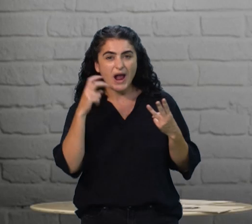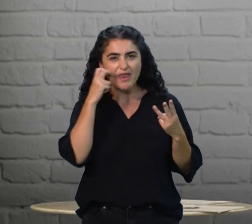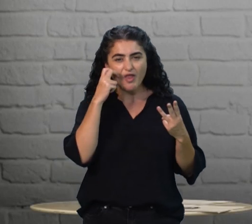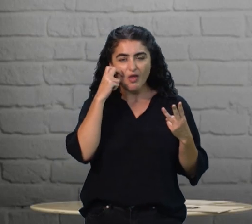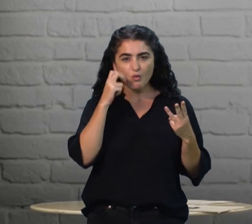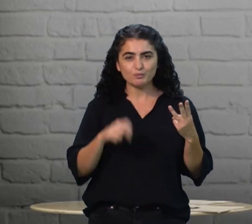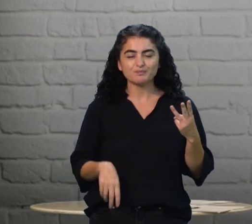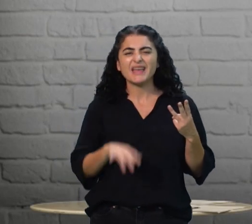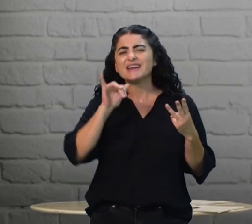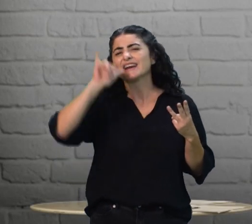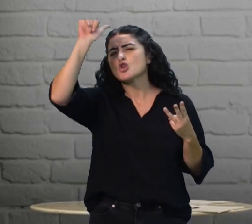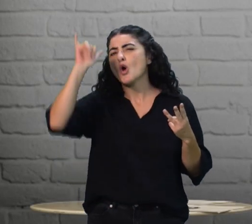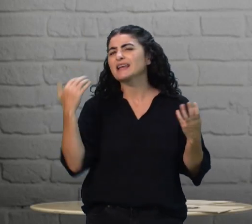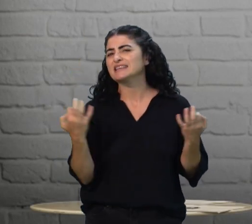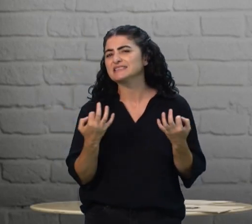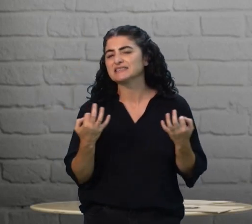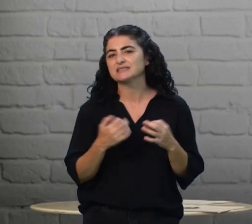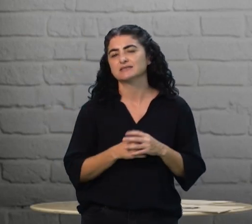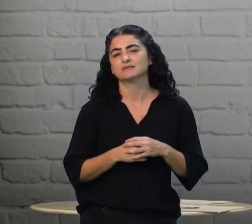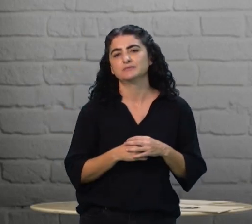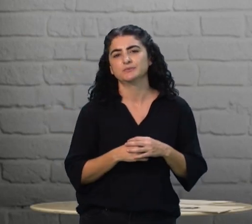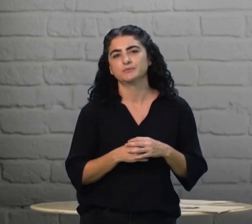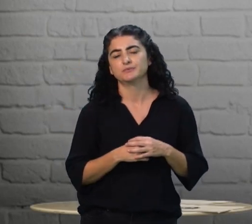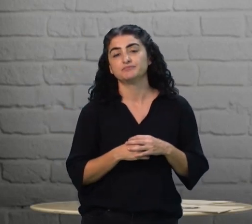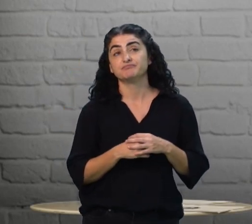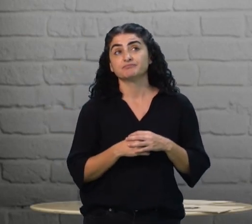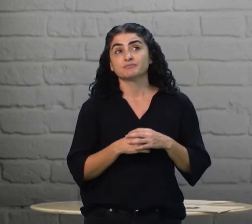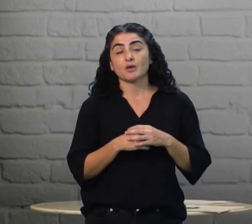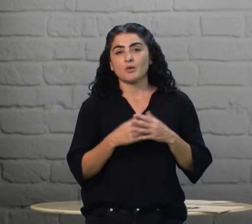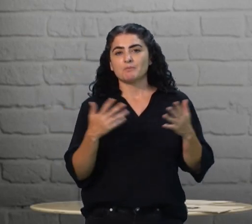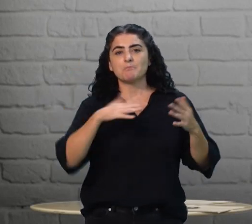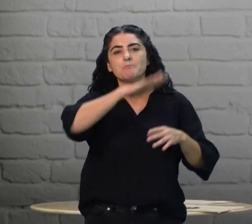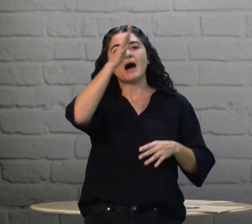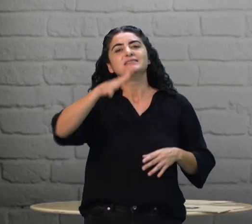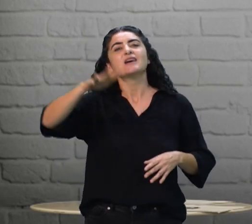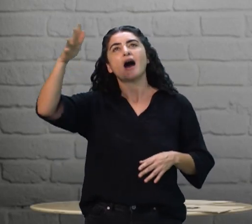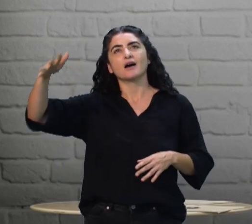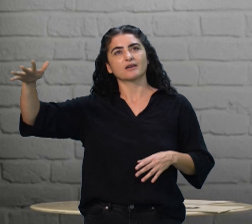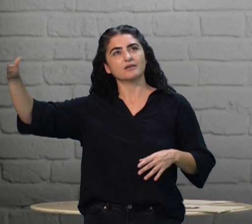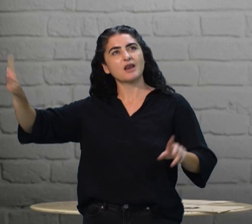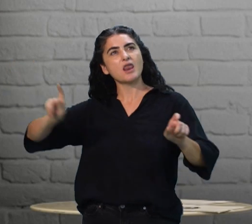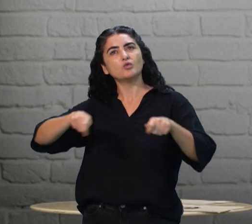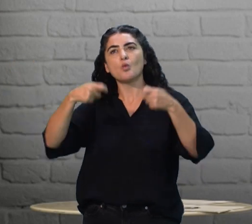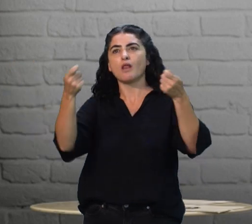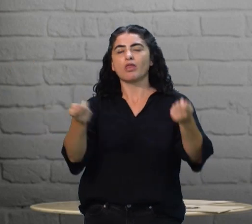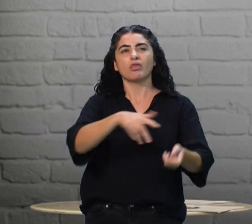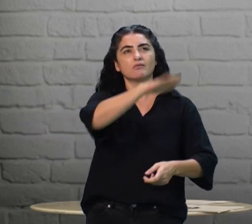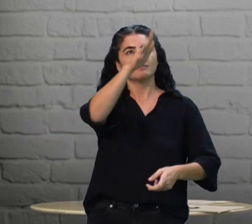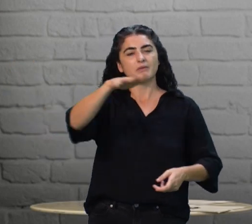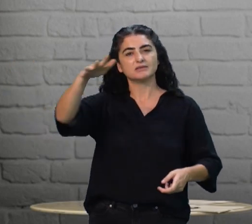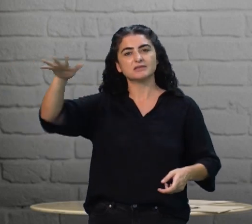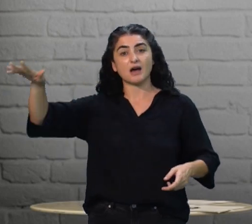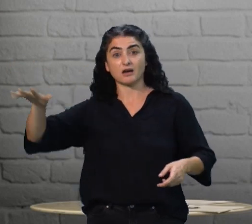La Rioja es pues paisaje también yo creo que es otro de